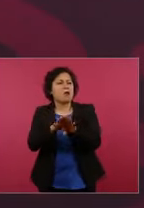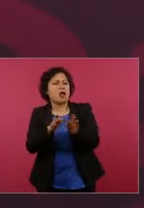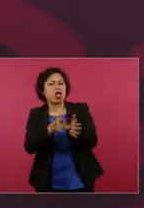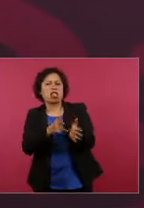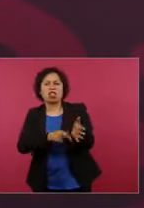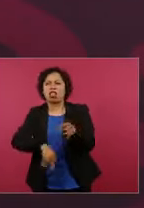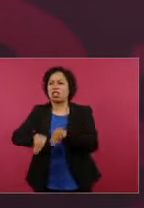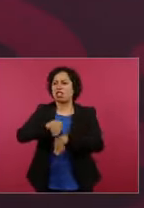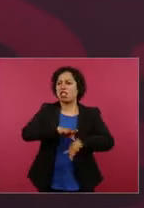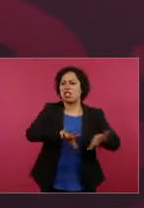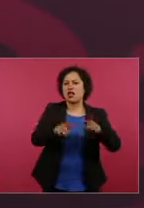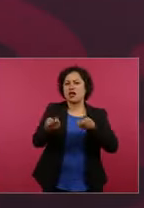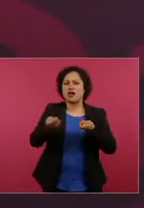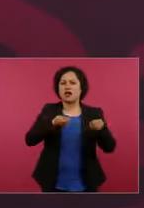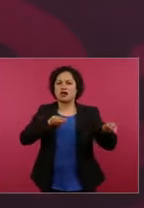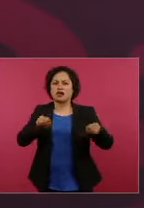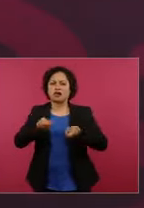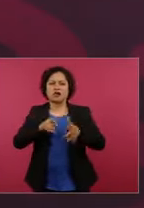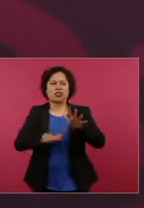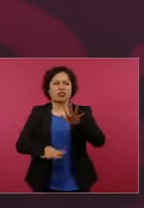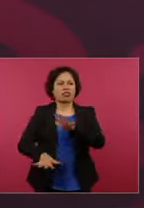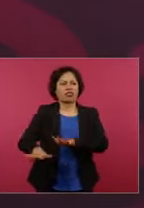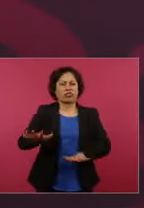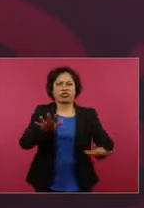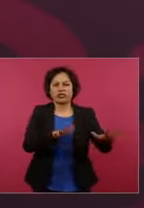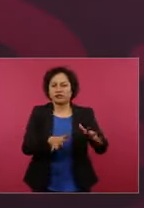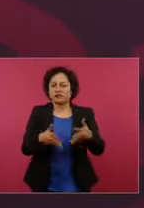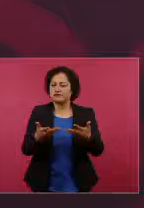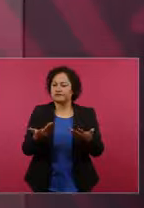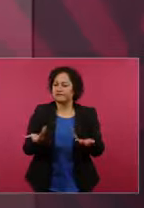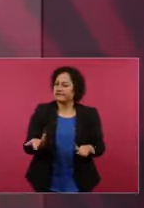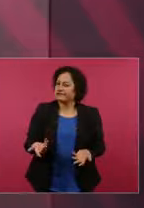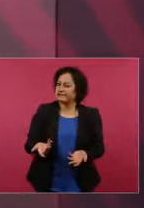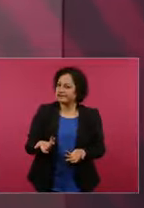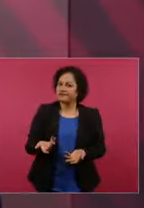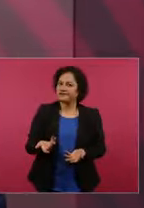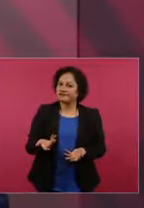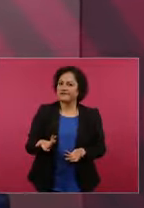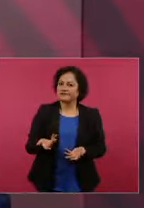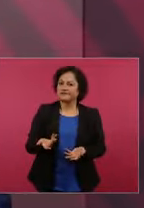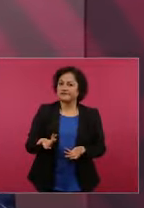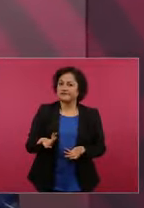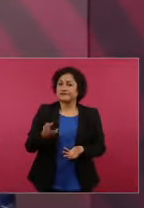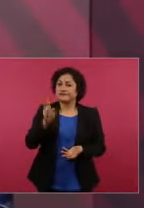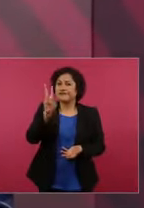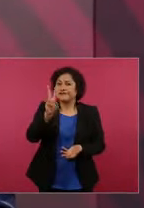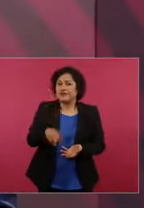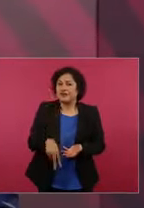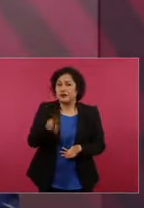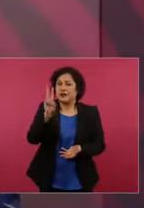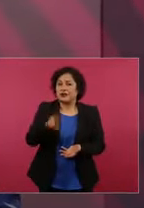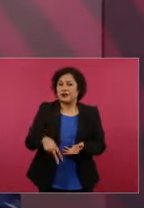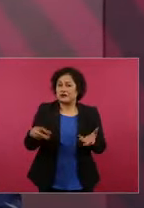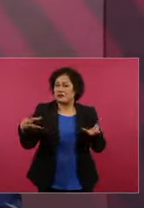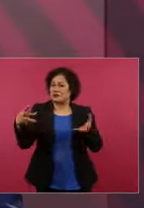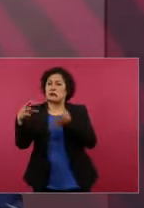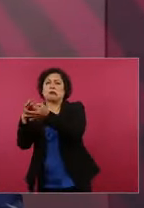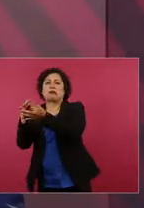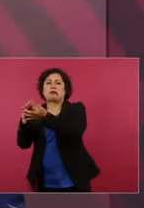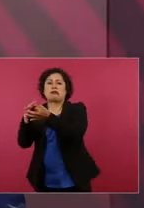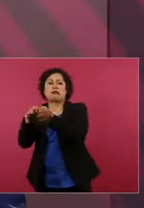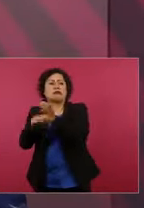Y muy, muy, muy, muy, muy, muy distantes, como nunca, del